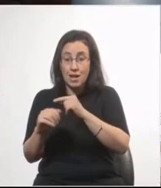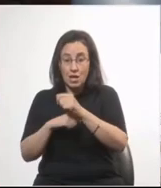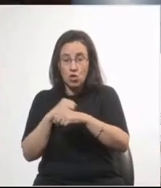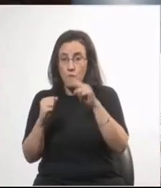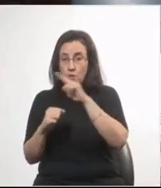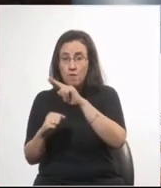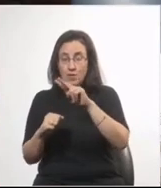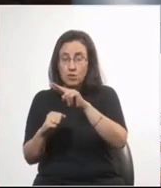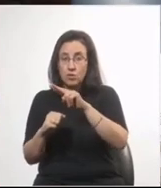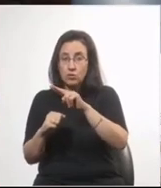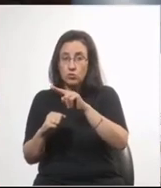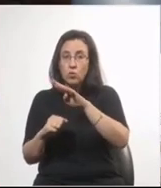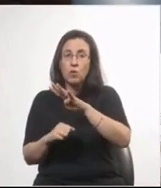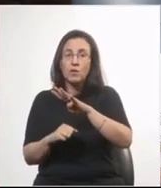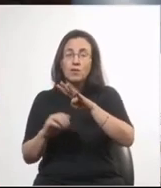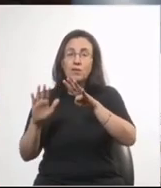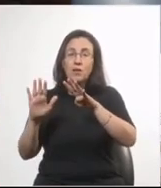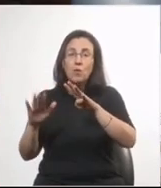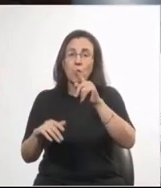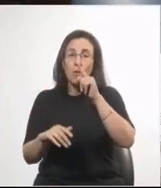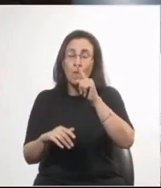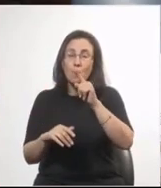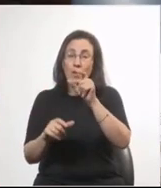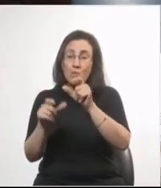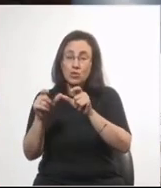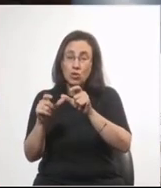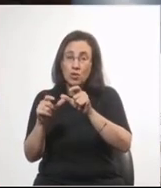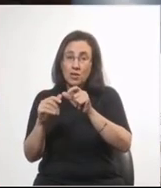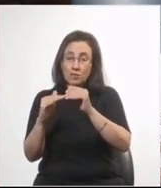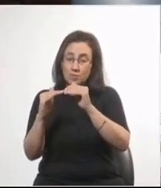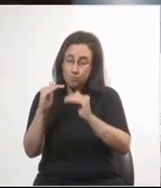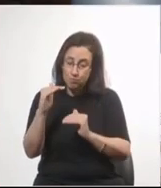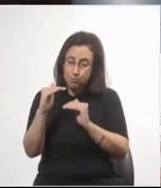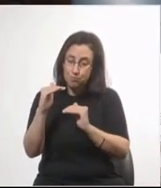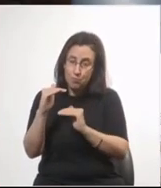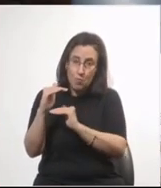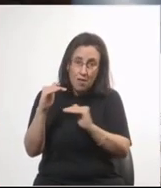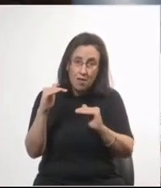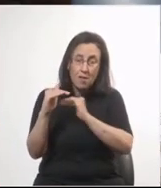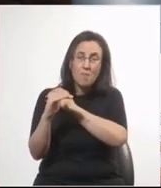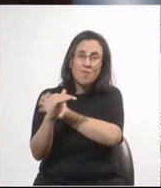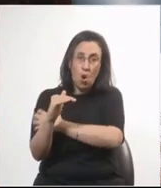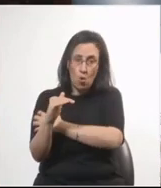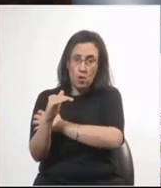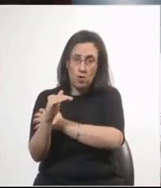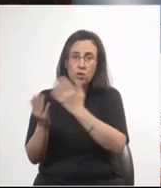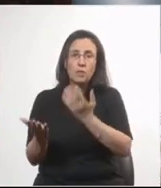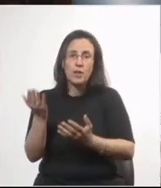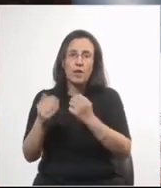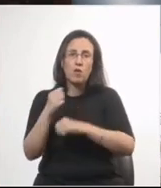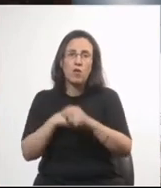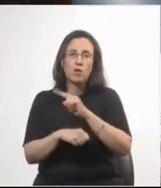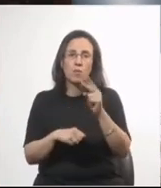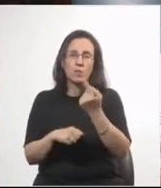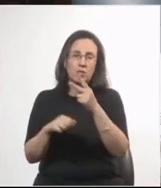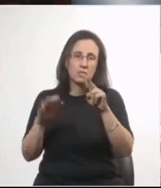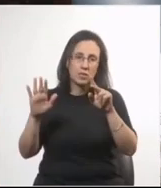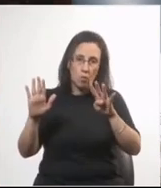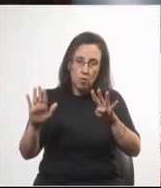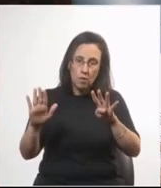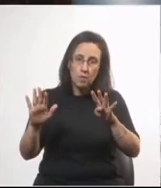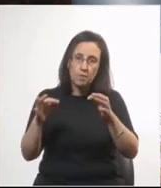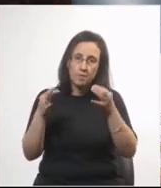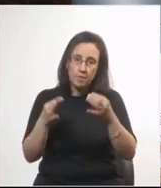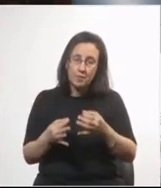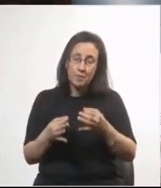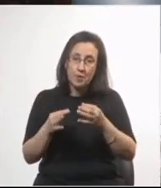personas más bajo la línea de pobreza que las que había en el 2019. Lamentablemente, acabamos de conocer